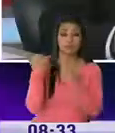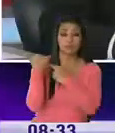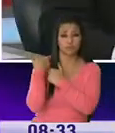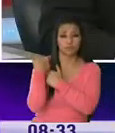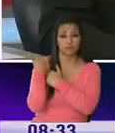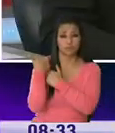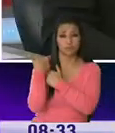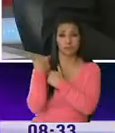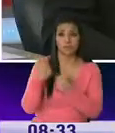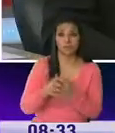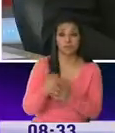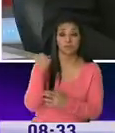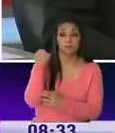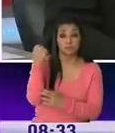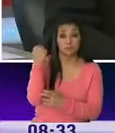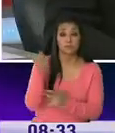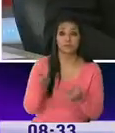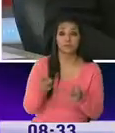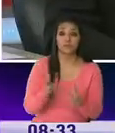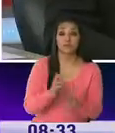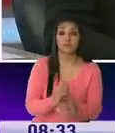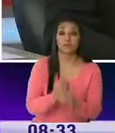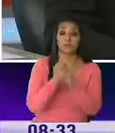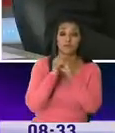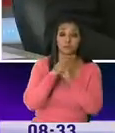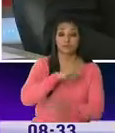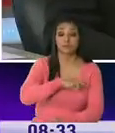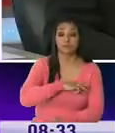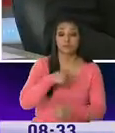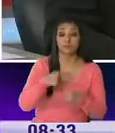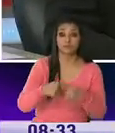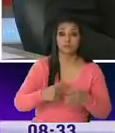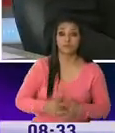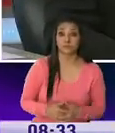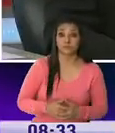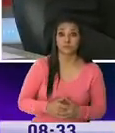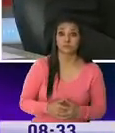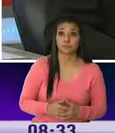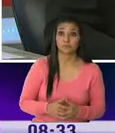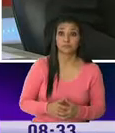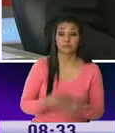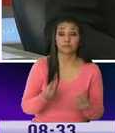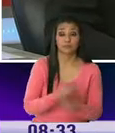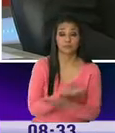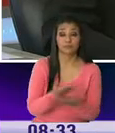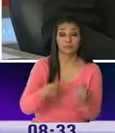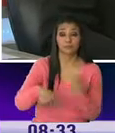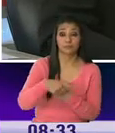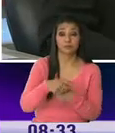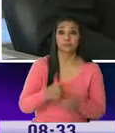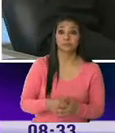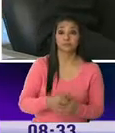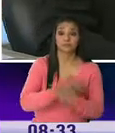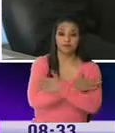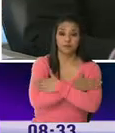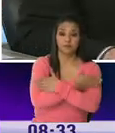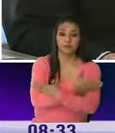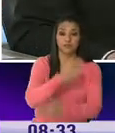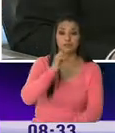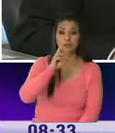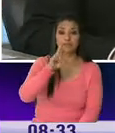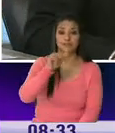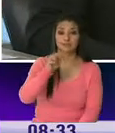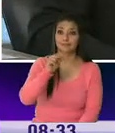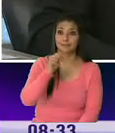como tienen derechos, también tienen deberes con el municipio de Quito. Es la información, Robert. Regresamos contigo a Estudios. Mandar un abrazo a Cristian.